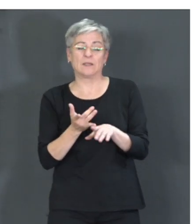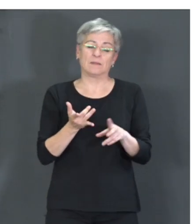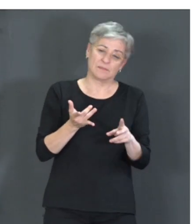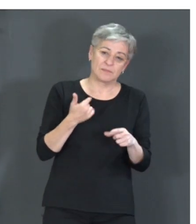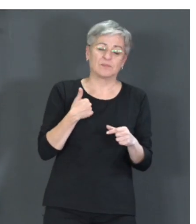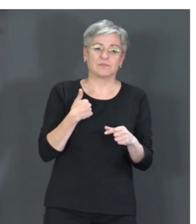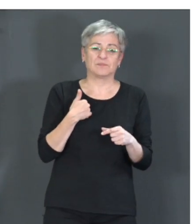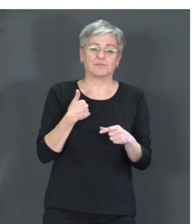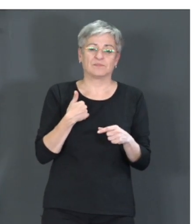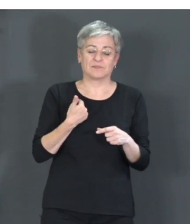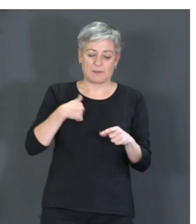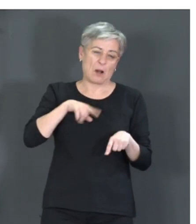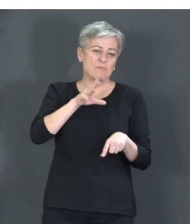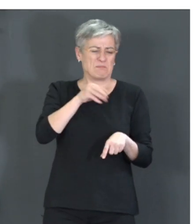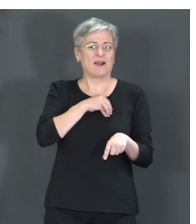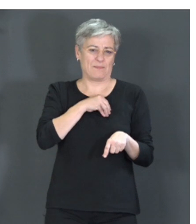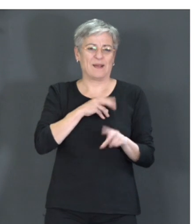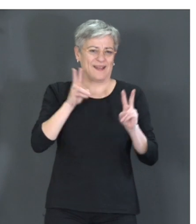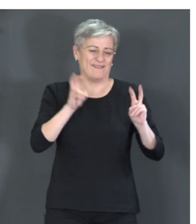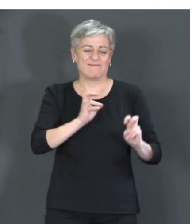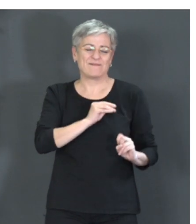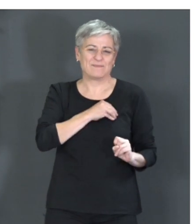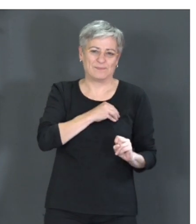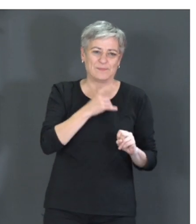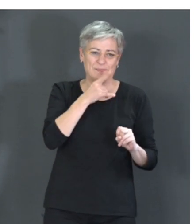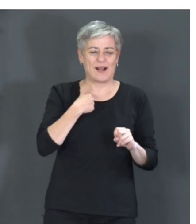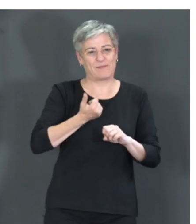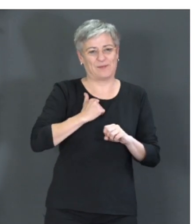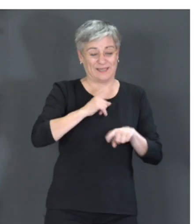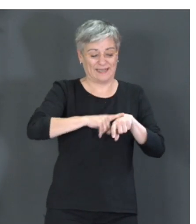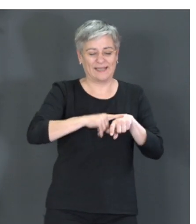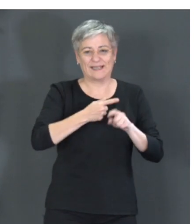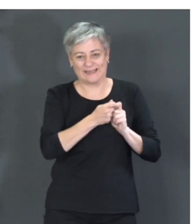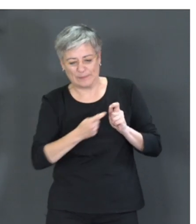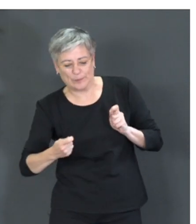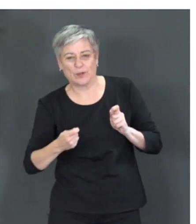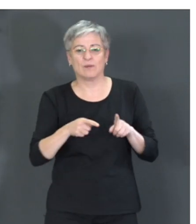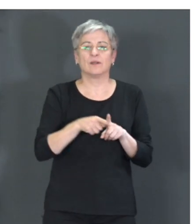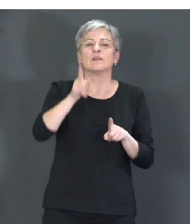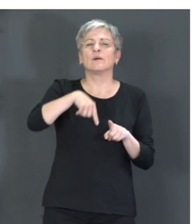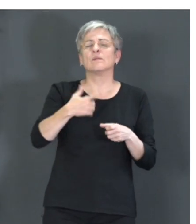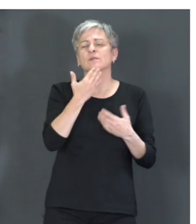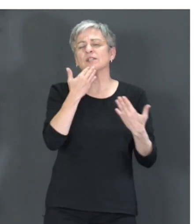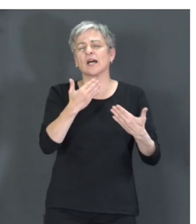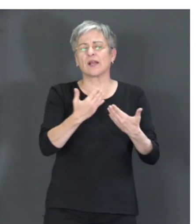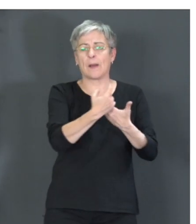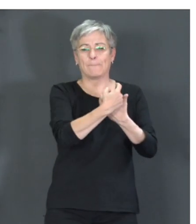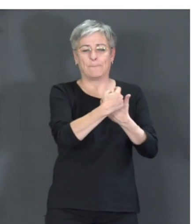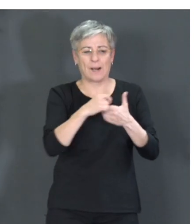un poco lo merecía, ¿no? Y bueno, pues muchísimas gracias a los que habéis participado, que habéis estado